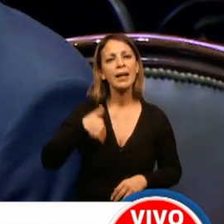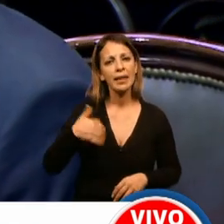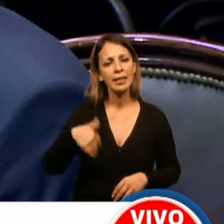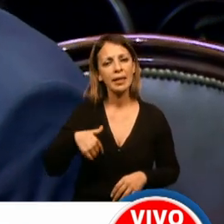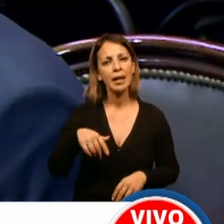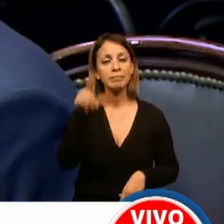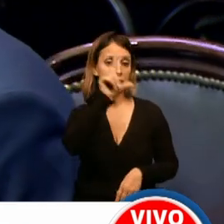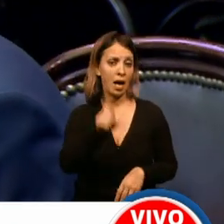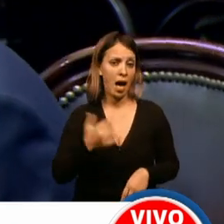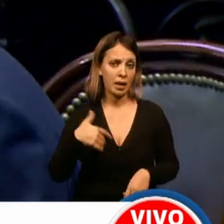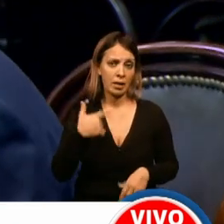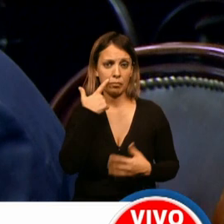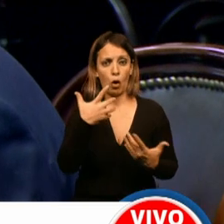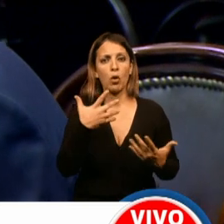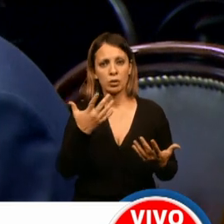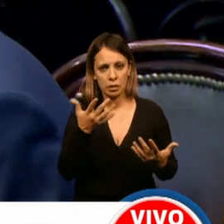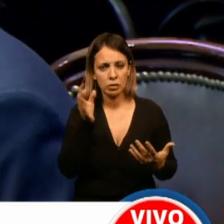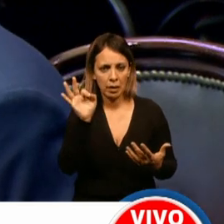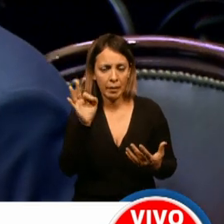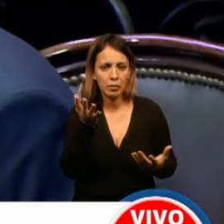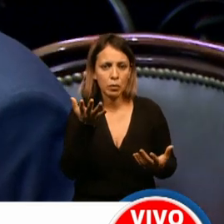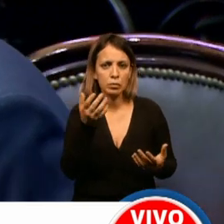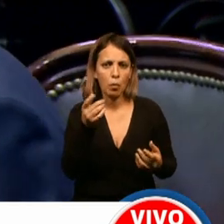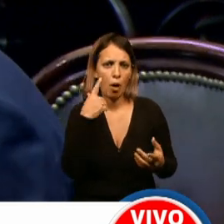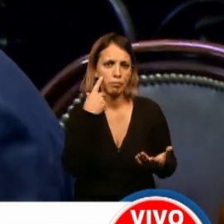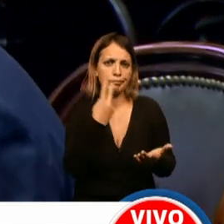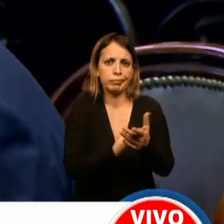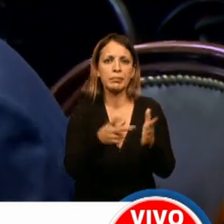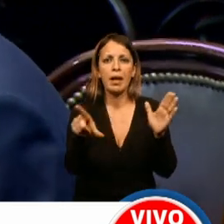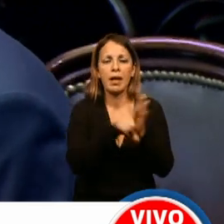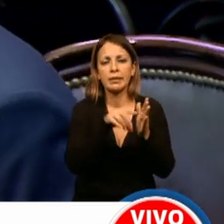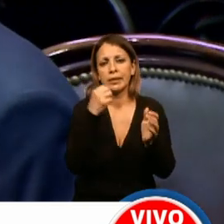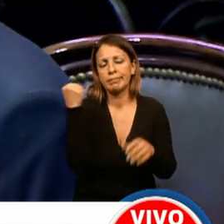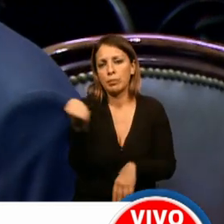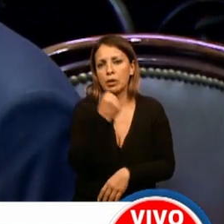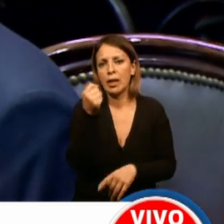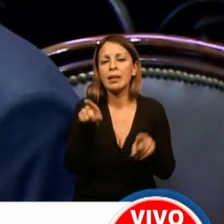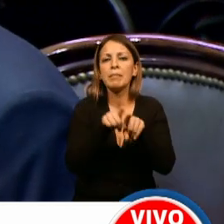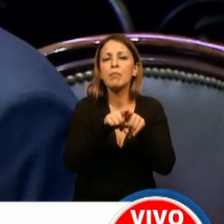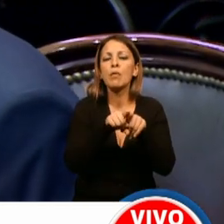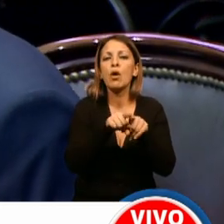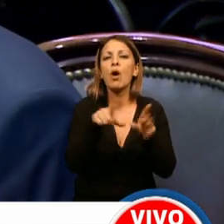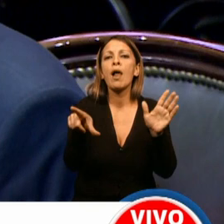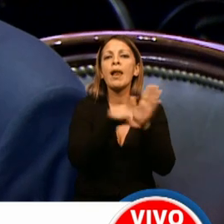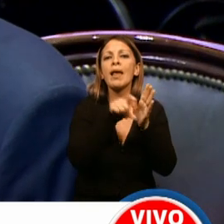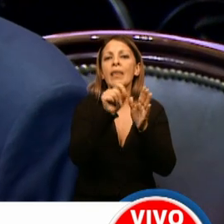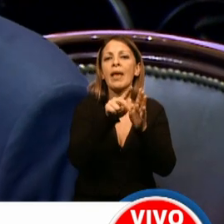país ha sido destacado por reconocer leyes históricas como la del matrimonio igualitario